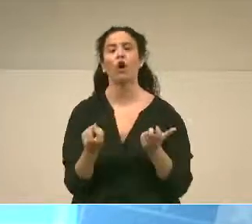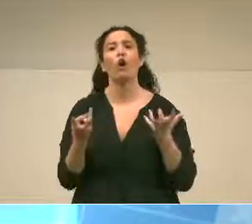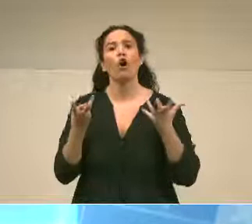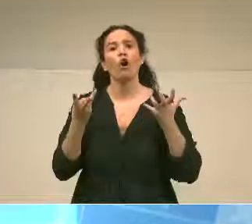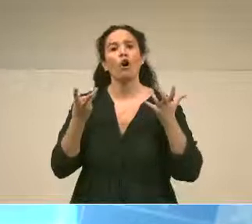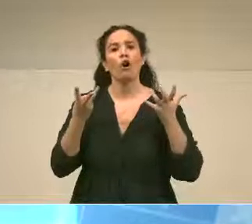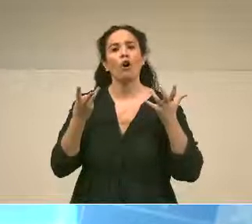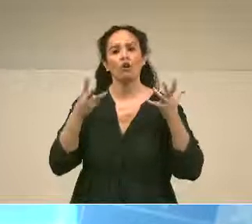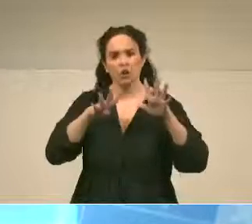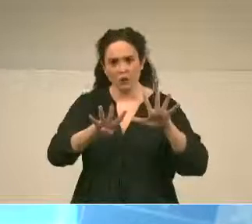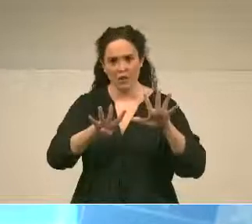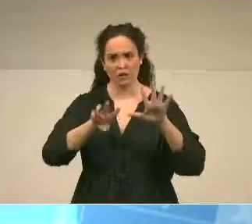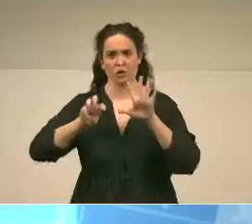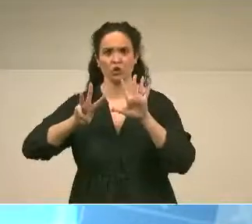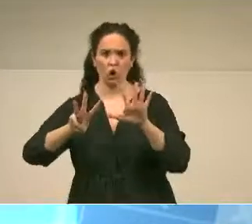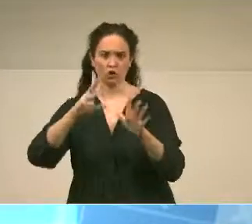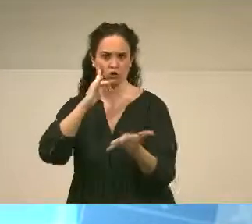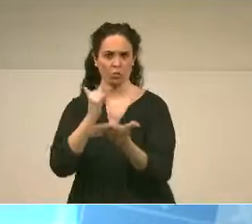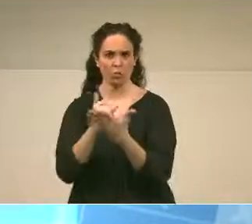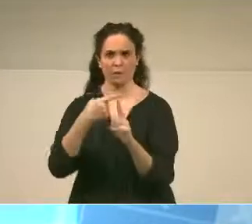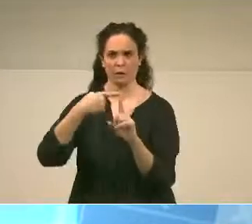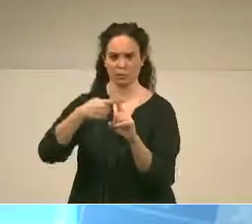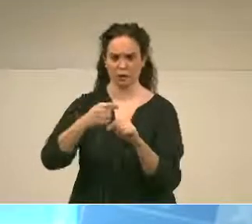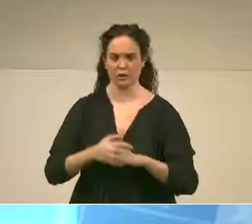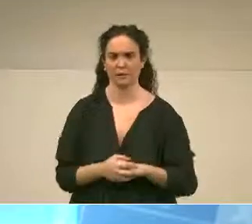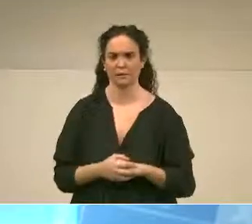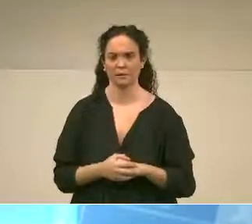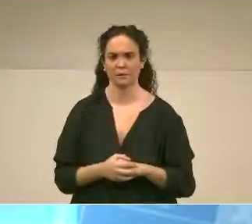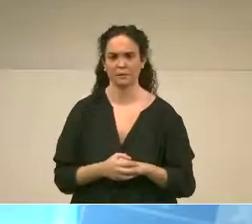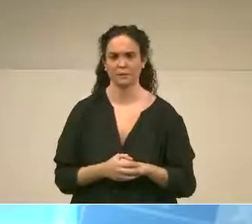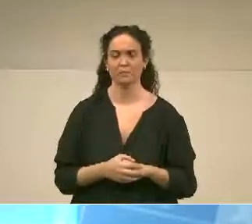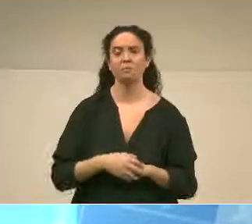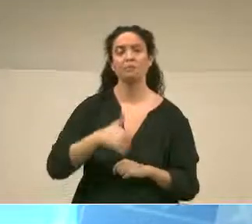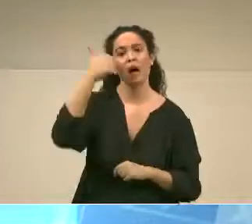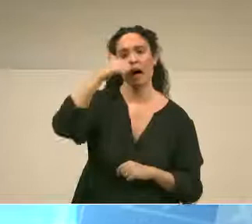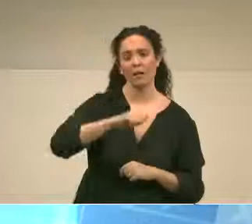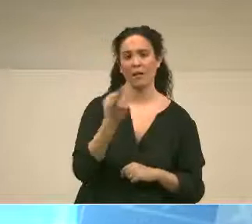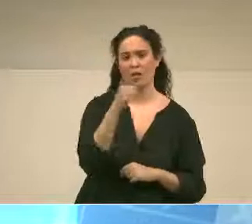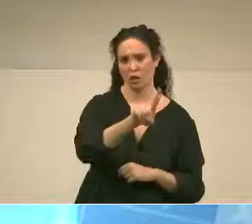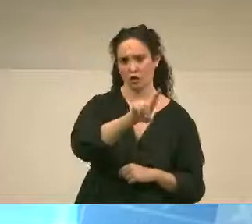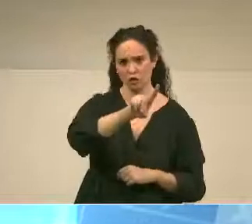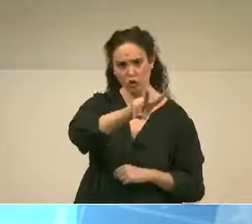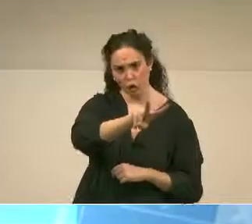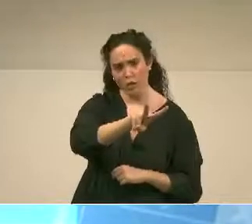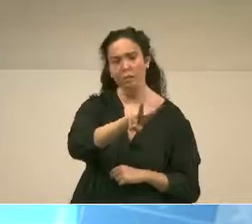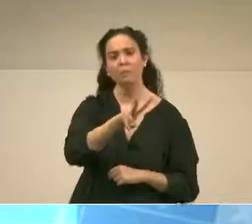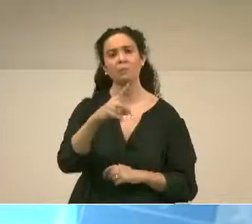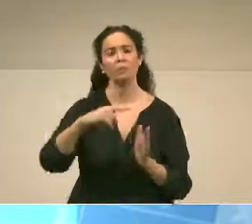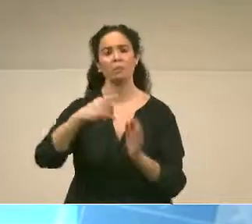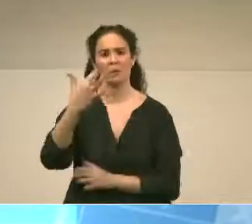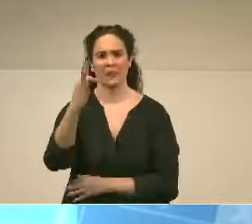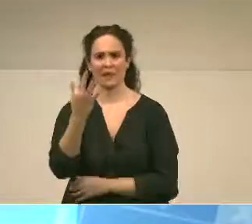908 positiboak izan ziren. 112 Araban, Bizkaian 527,